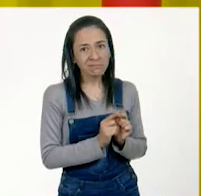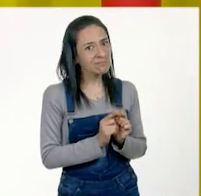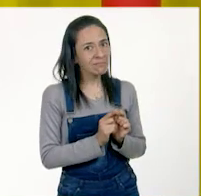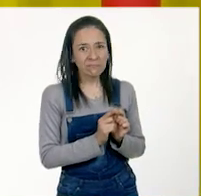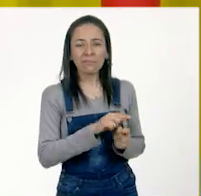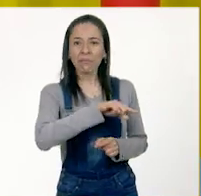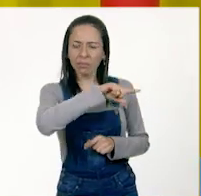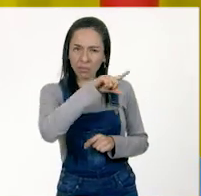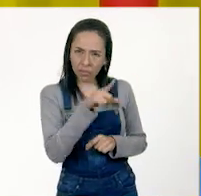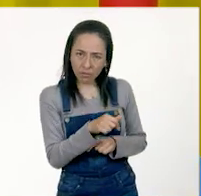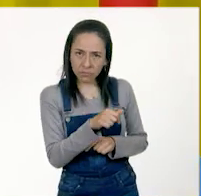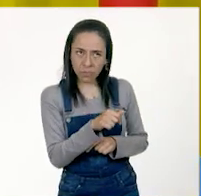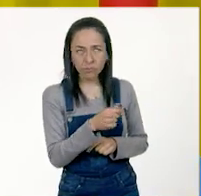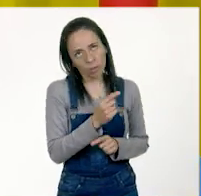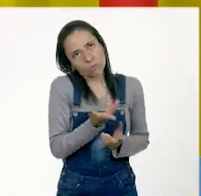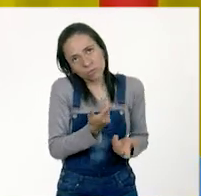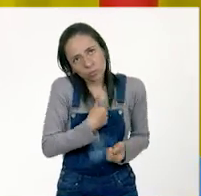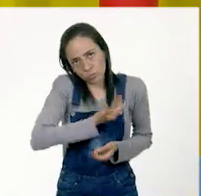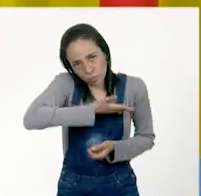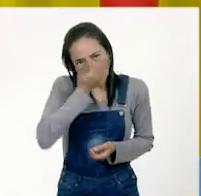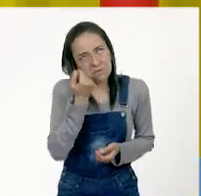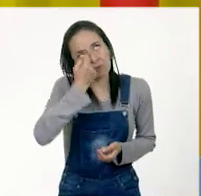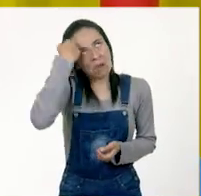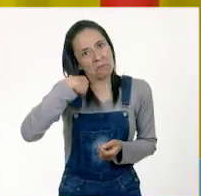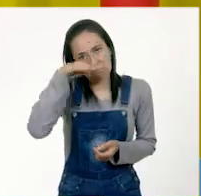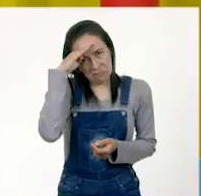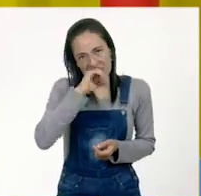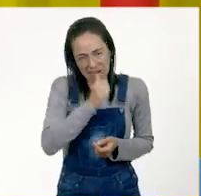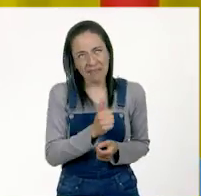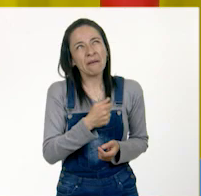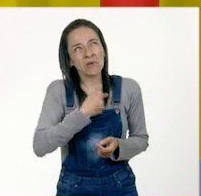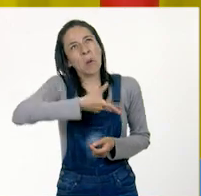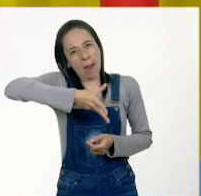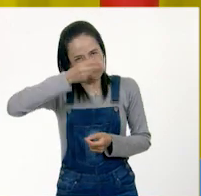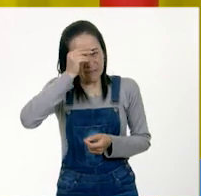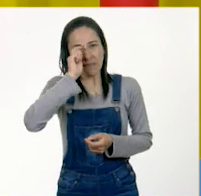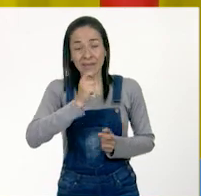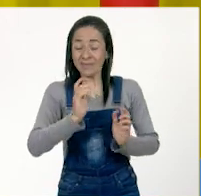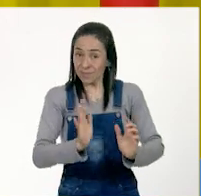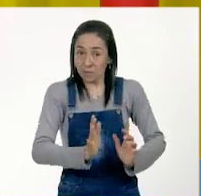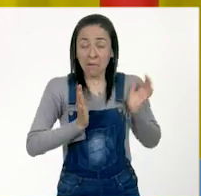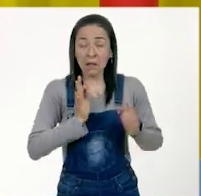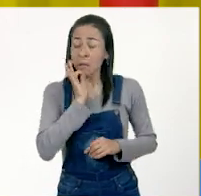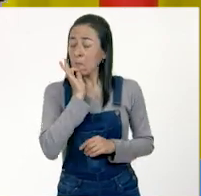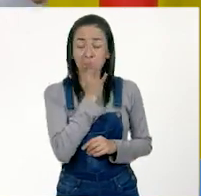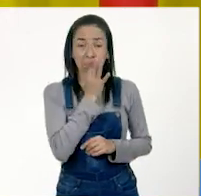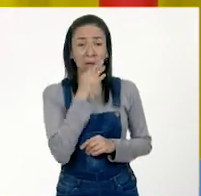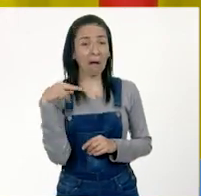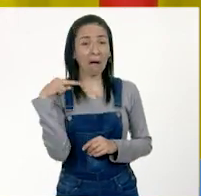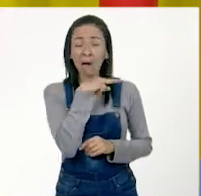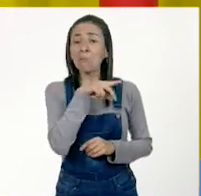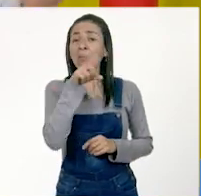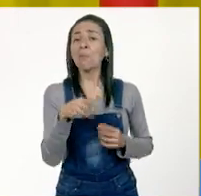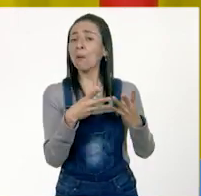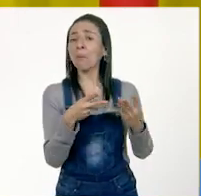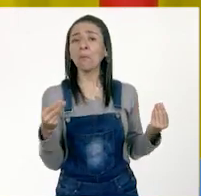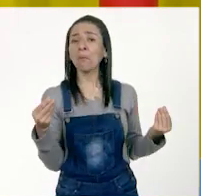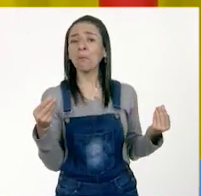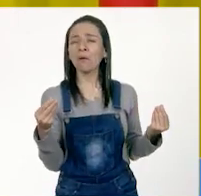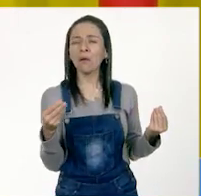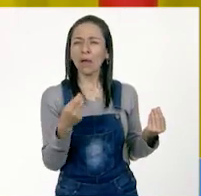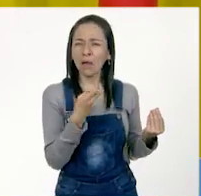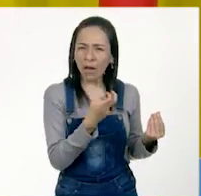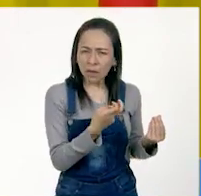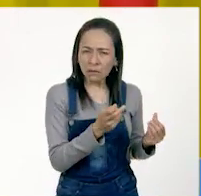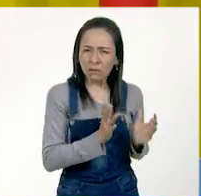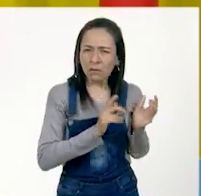después de la sorpresa, bueno, primero que nada, que la sorpresa dura muy poquito y que inmediatamente después de la sorpresa vienen otras emociones que